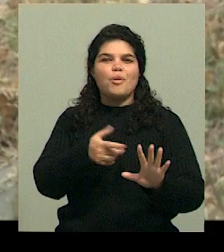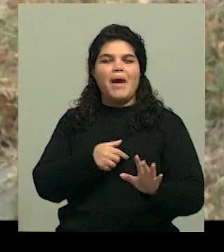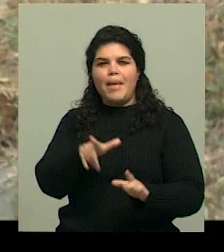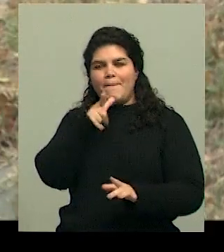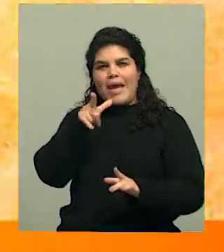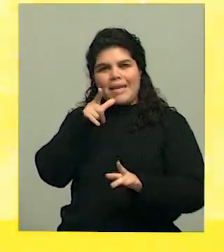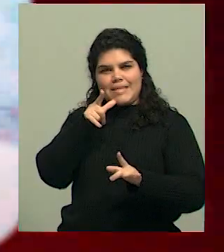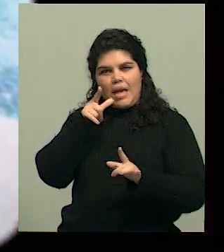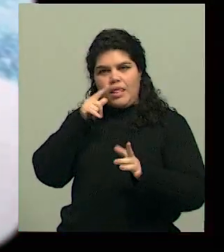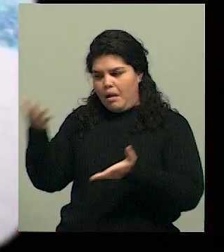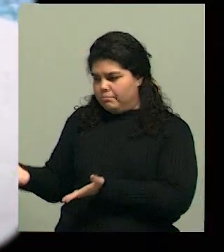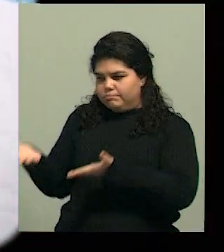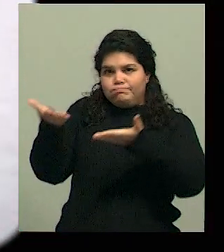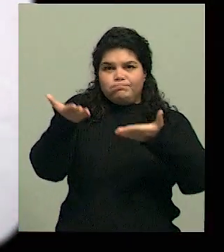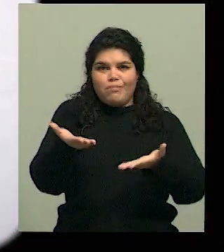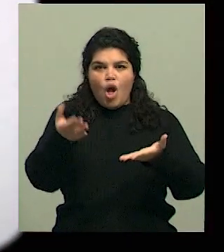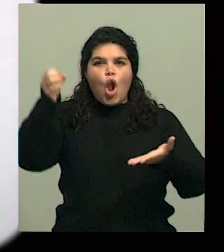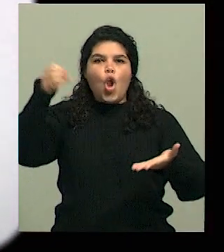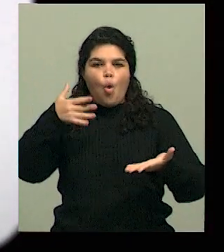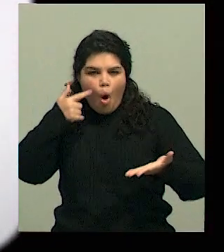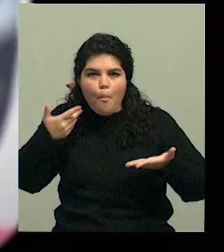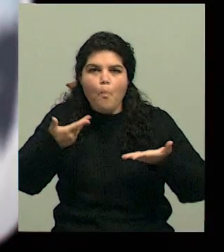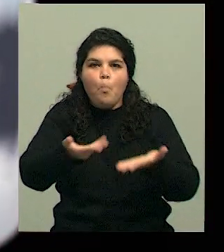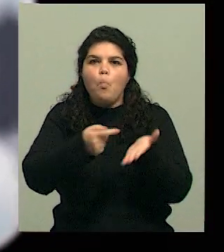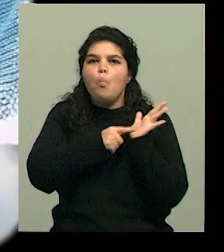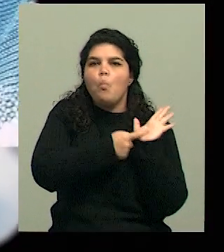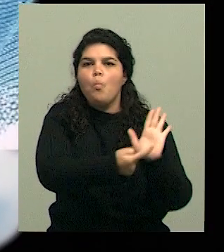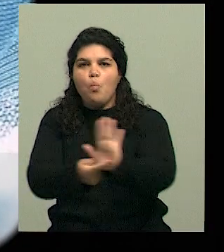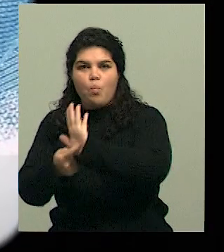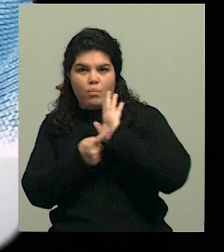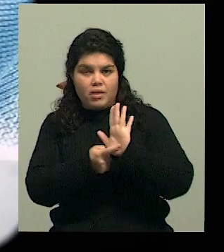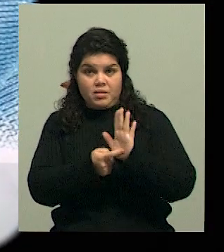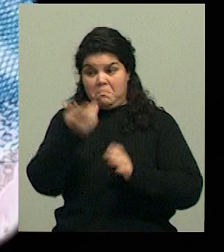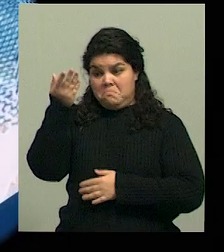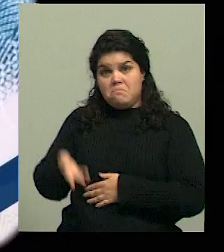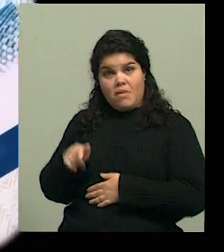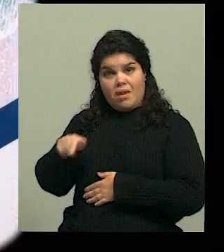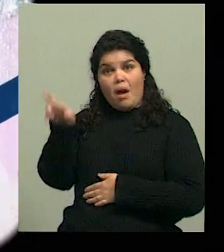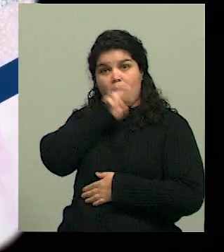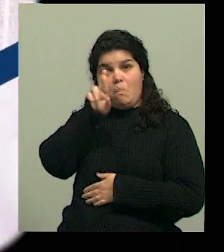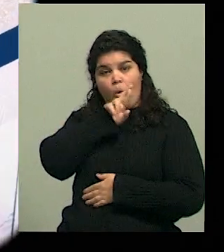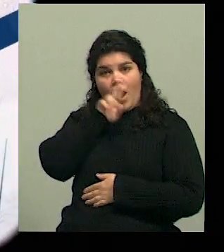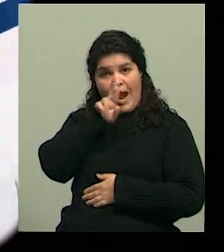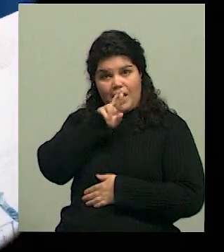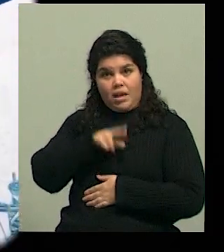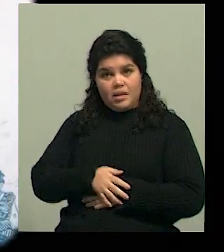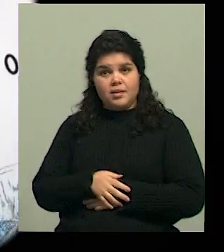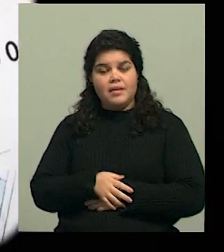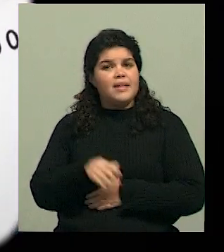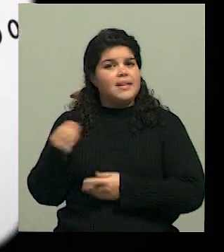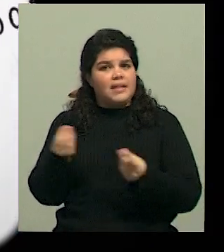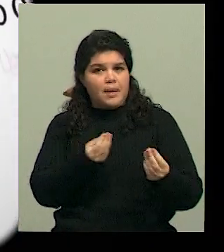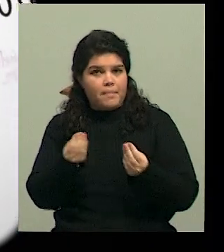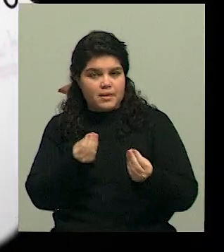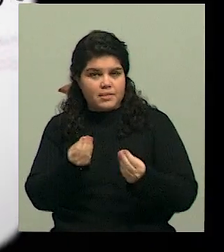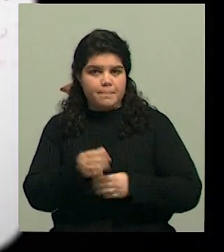ellos. El hecho de elegir a una mujer como María Remedios del Valle es realmente un acto